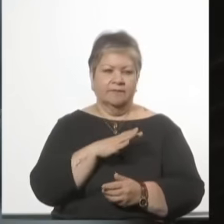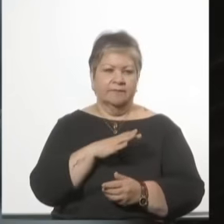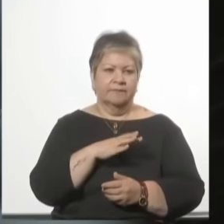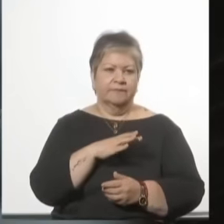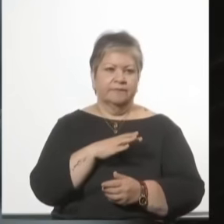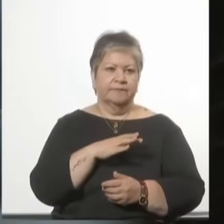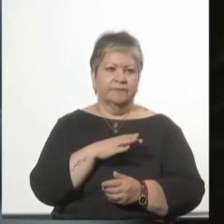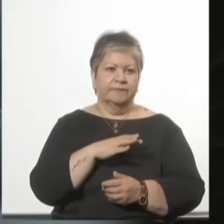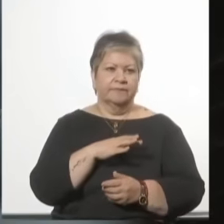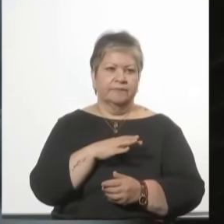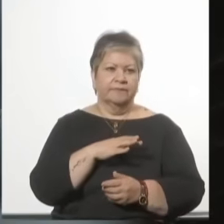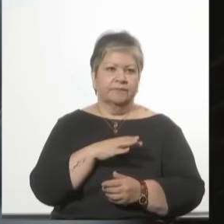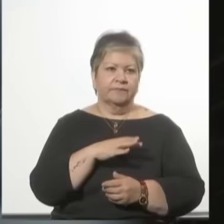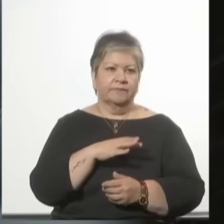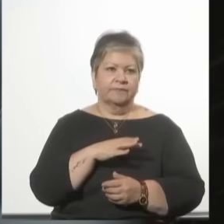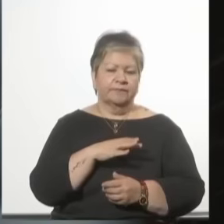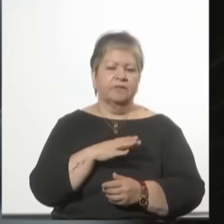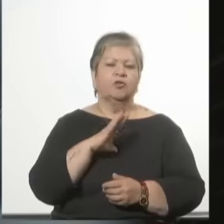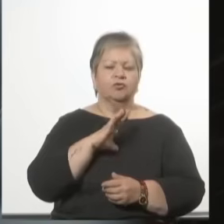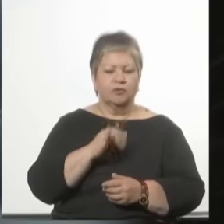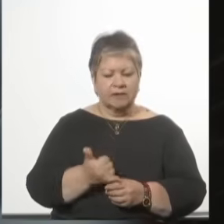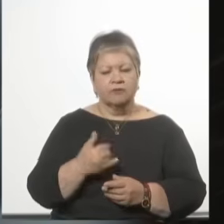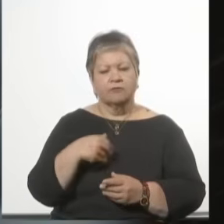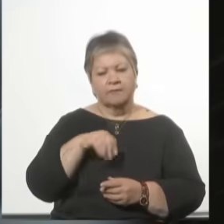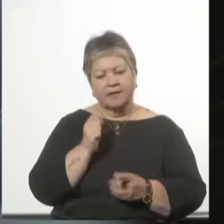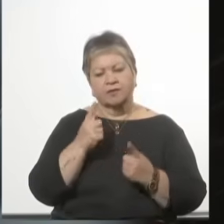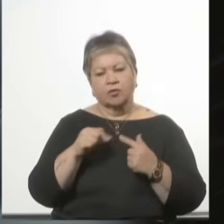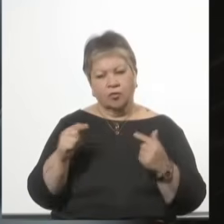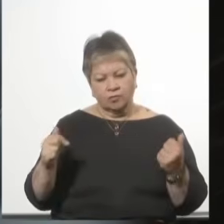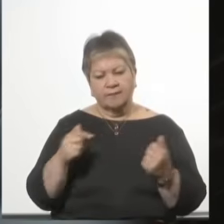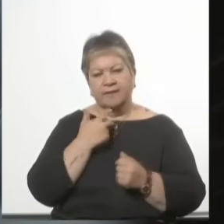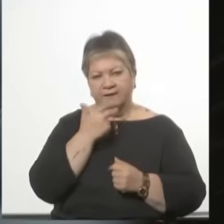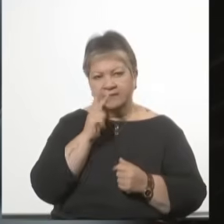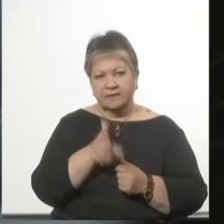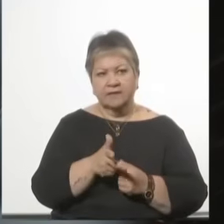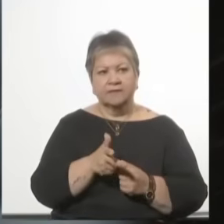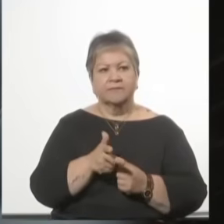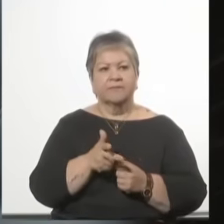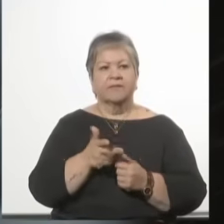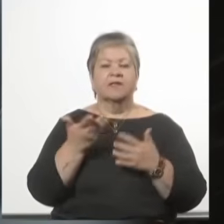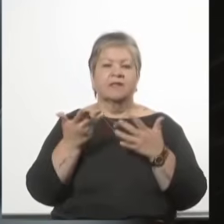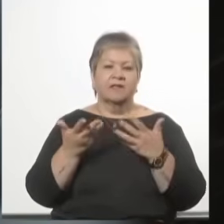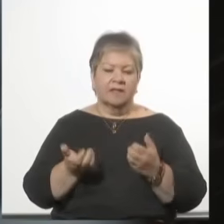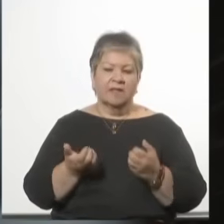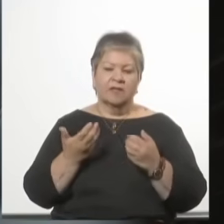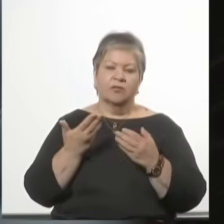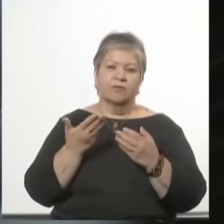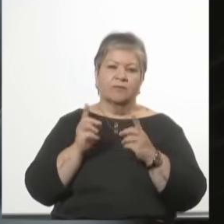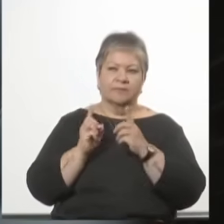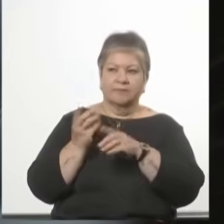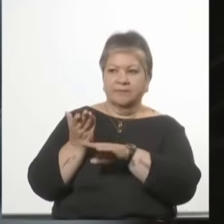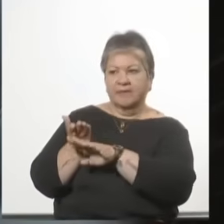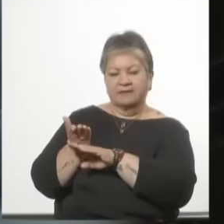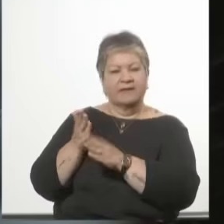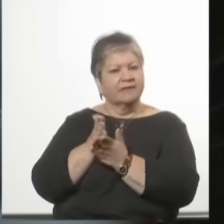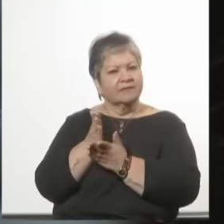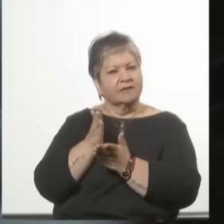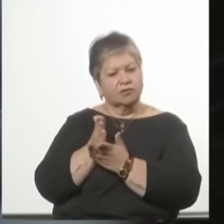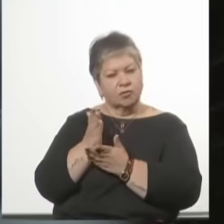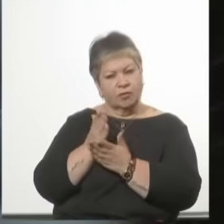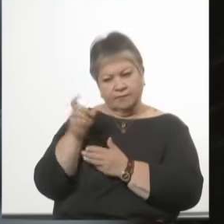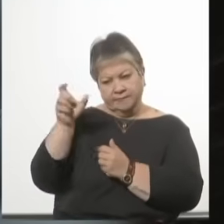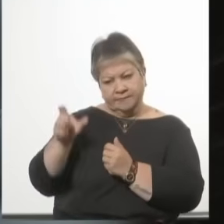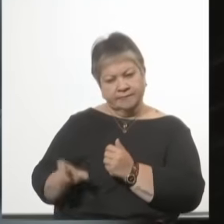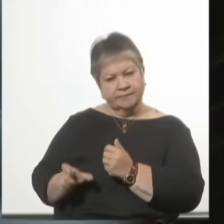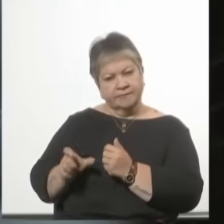Yo tengo más cosas para decir, incluso quiero pedir la intervención de uno de mis asesores,